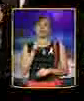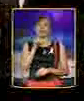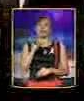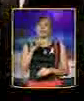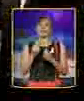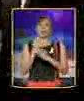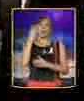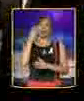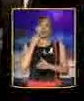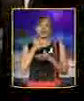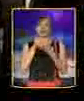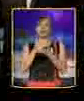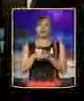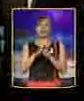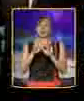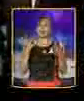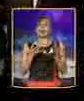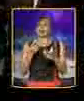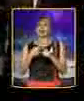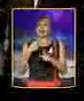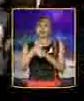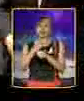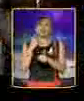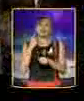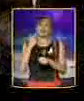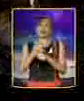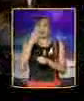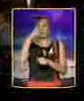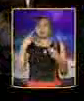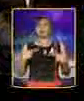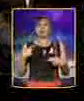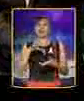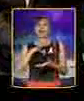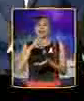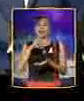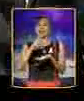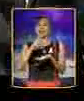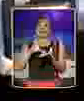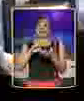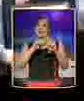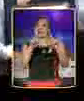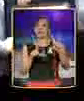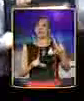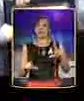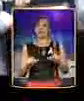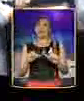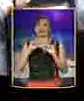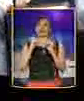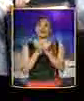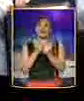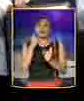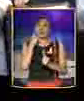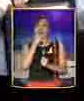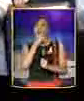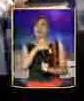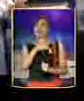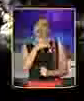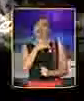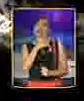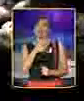DIF de Nuevo León por ayudar a la creación de la primera Procuraduría para Personas con Discapacidad en el país, la Asociación Ojos que